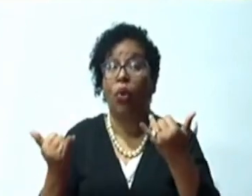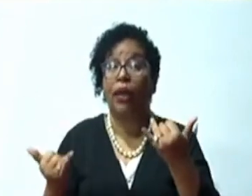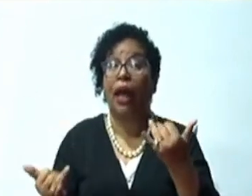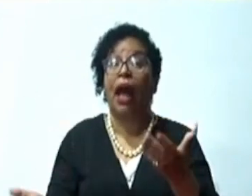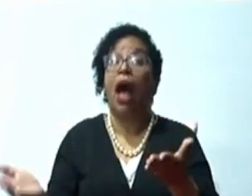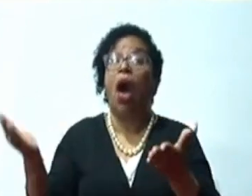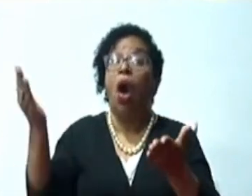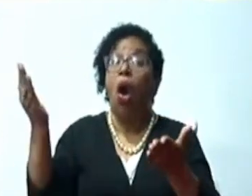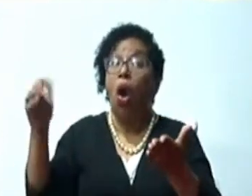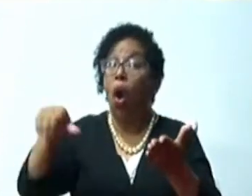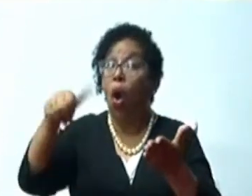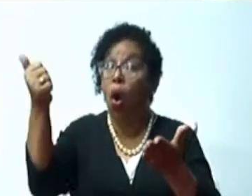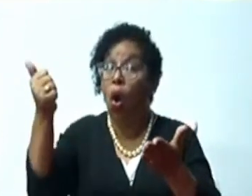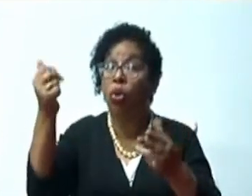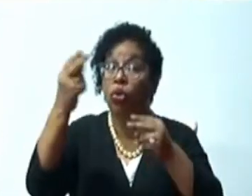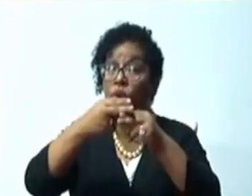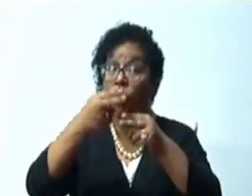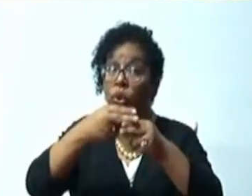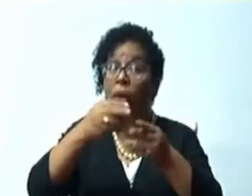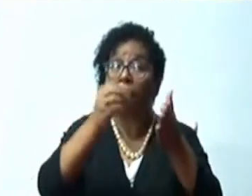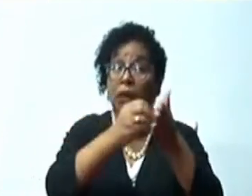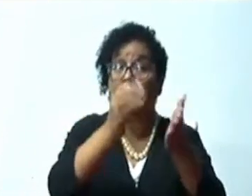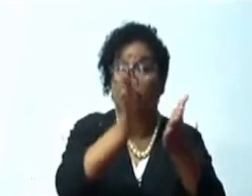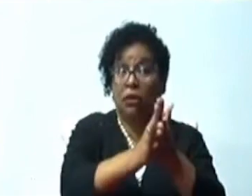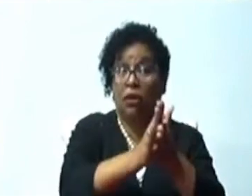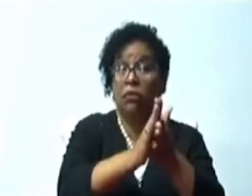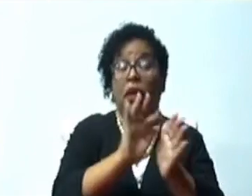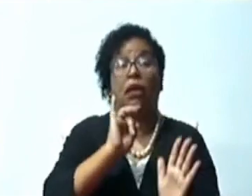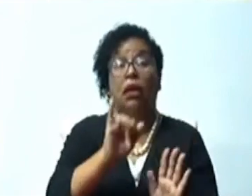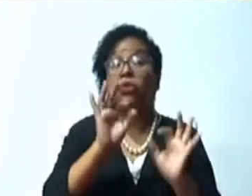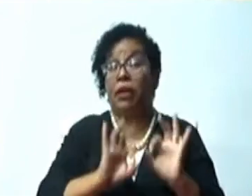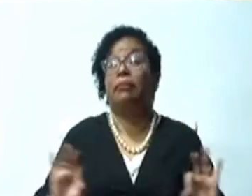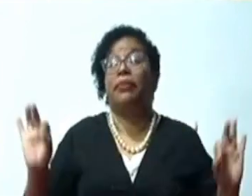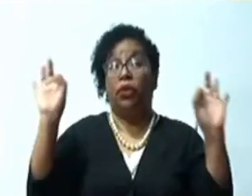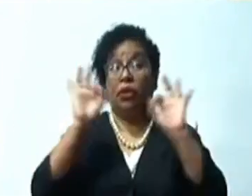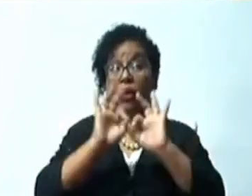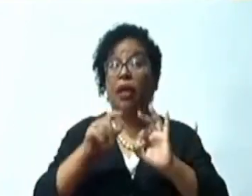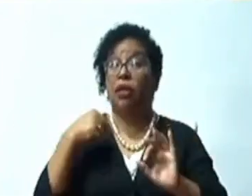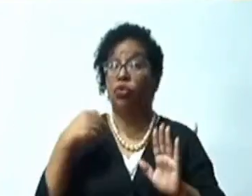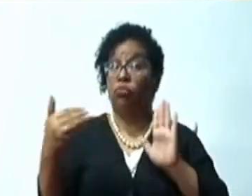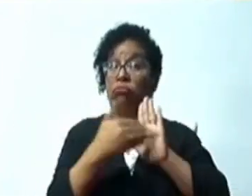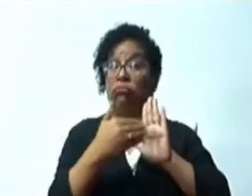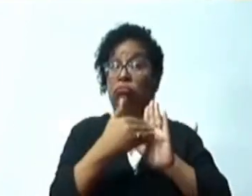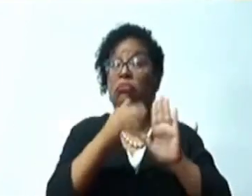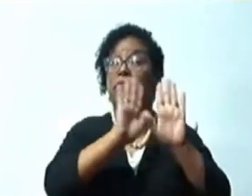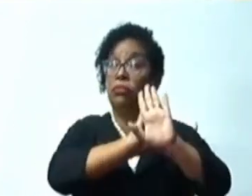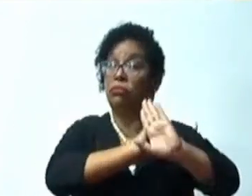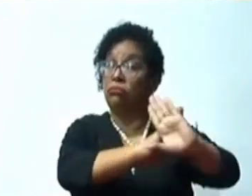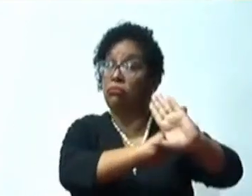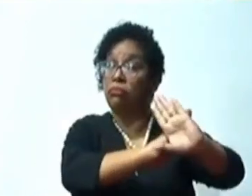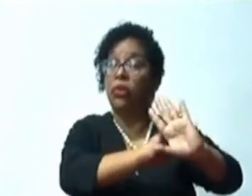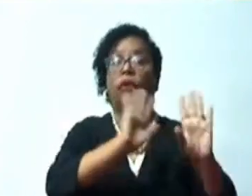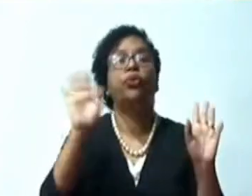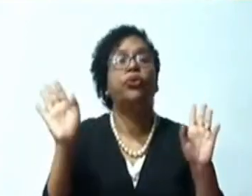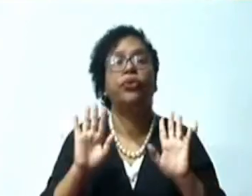una situación que es bastante importante, yo no estoy diciendo ni me opongo, que ahorita me hacen